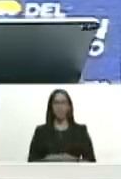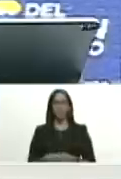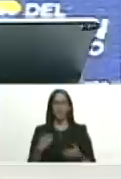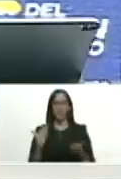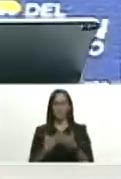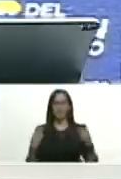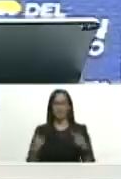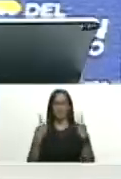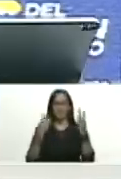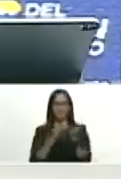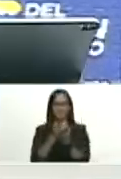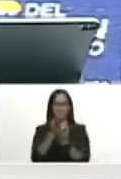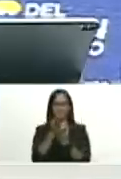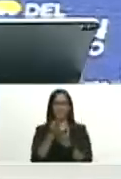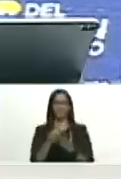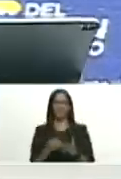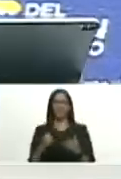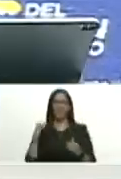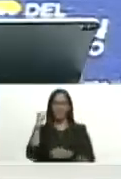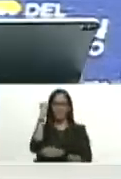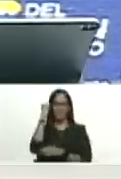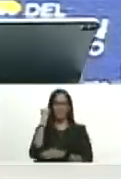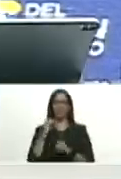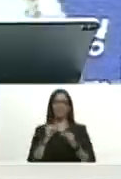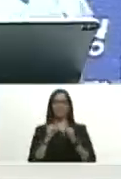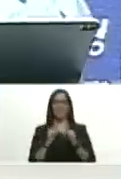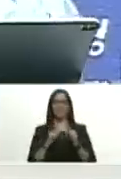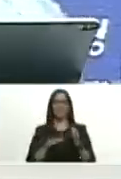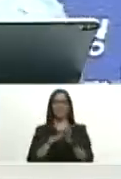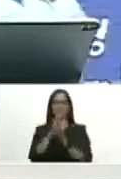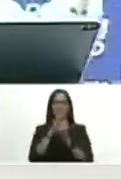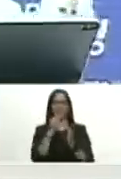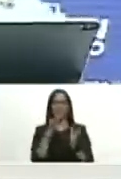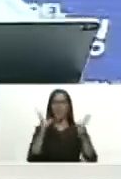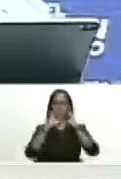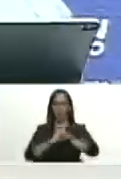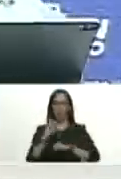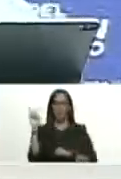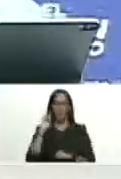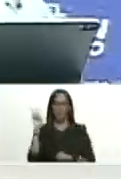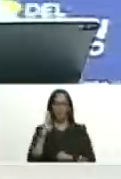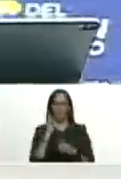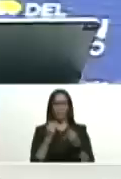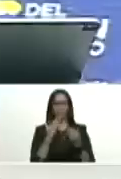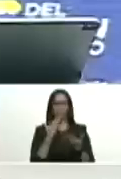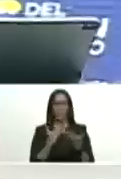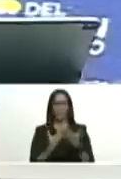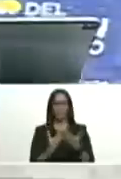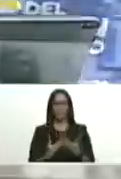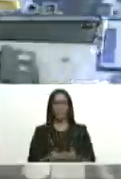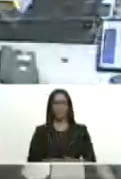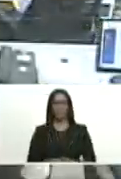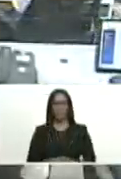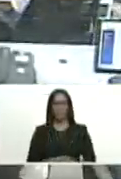¡Hasta la victoria siempre! ¡Venceremos! ¡Sigamos avanzando! Buenas noches a Venezuela. Muchas gracias.